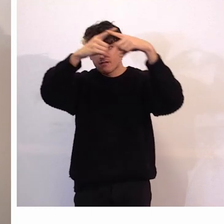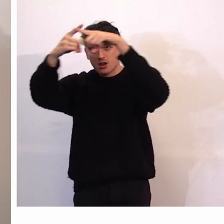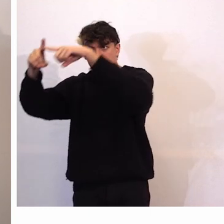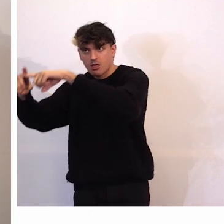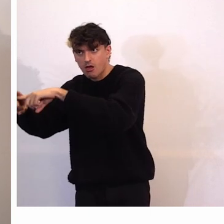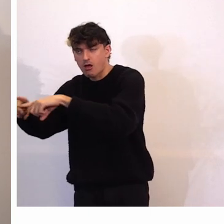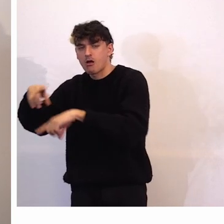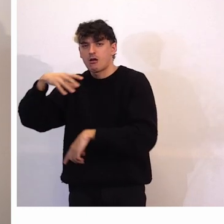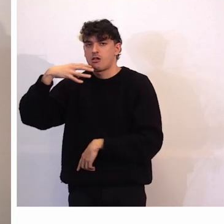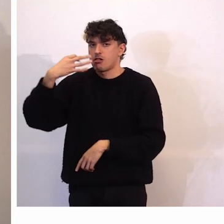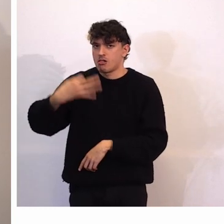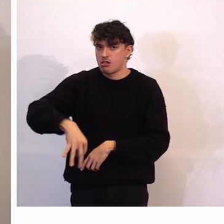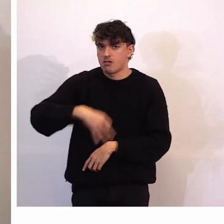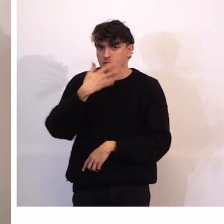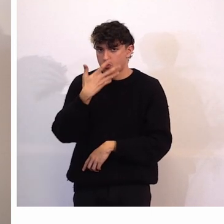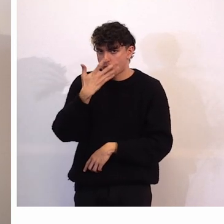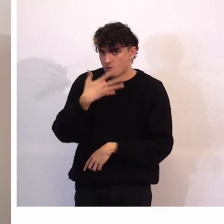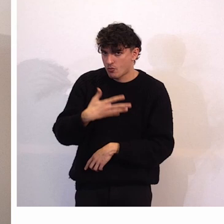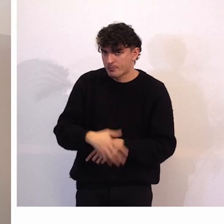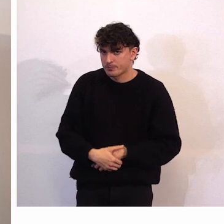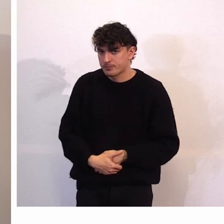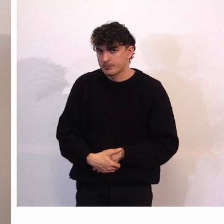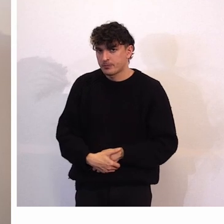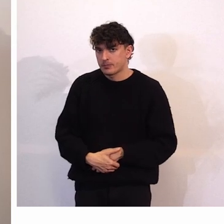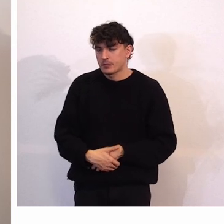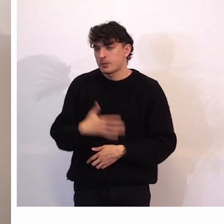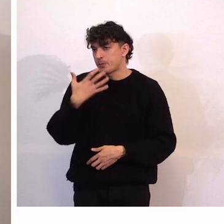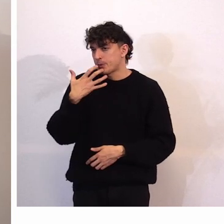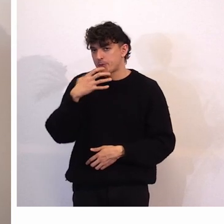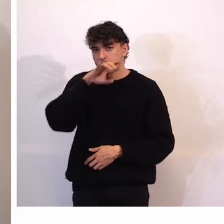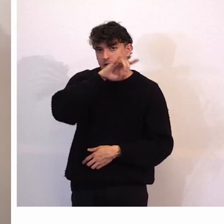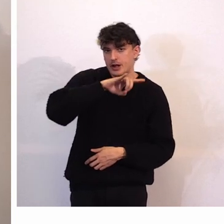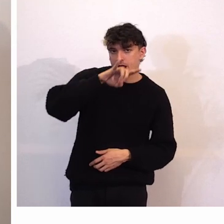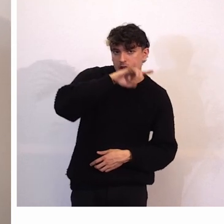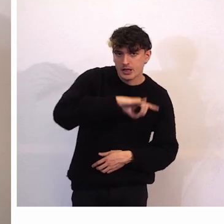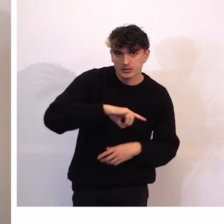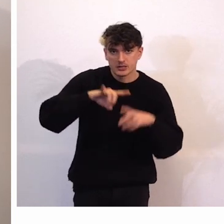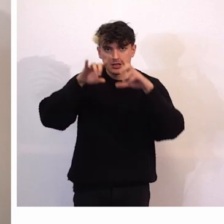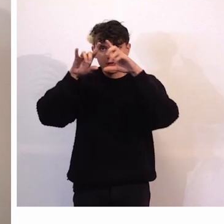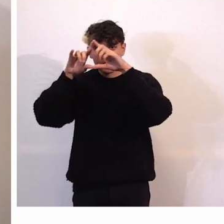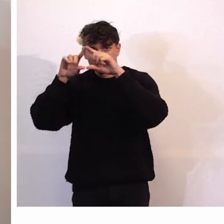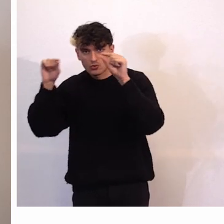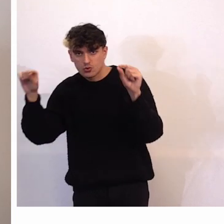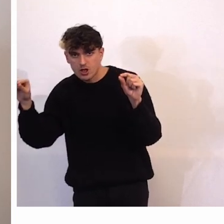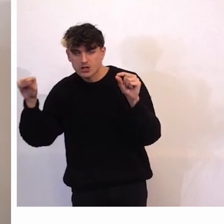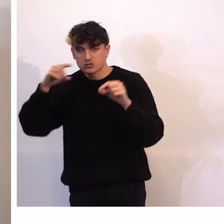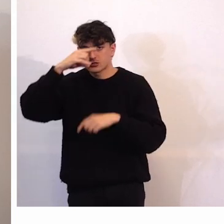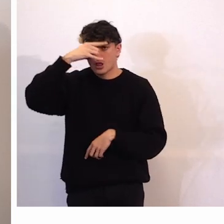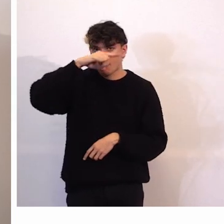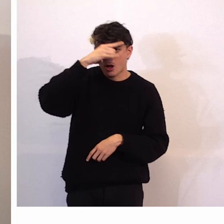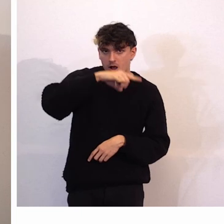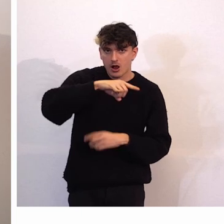discapacidad de todos los rincones del país, desde Canarias a Asturias, desde Salamanca a